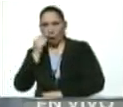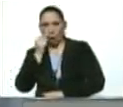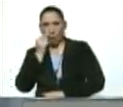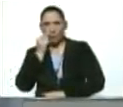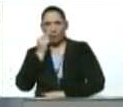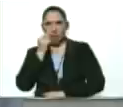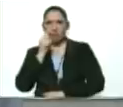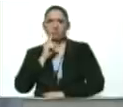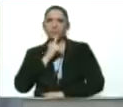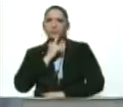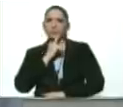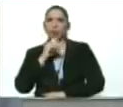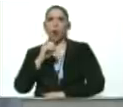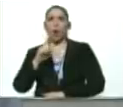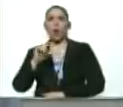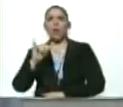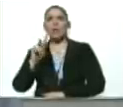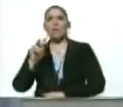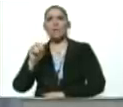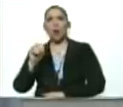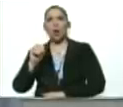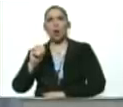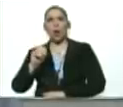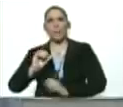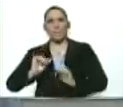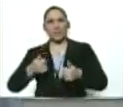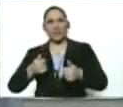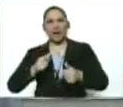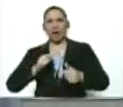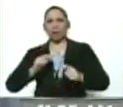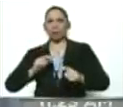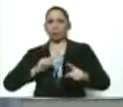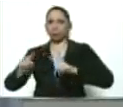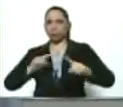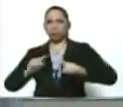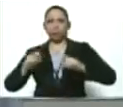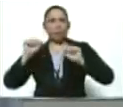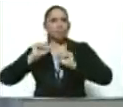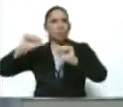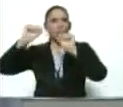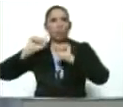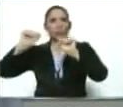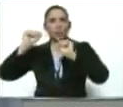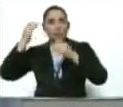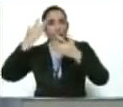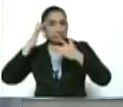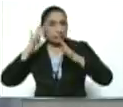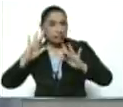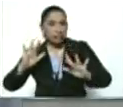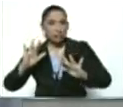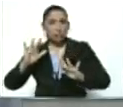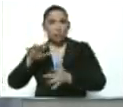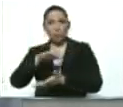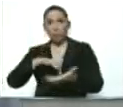denominado con el alias de Olivo, iniciaron acciones de protesta por presuntos hechos irregulares, dicen